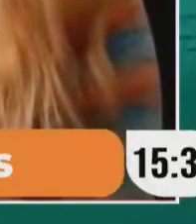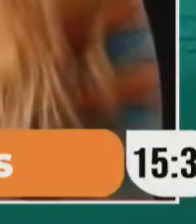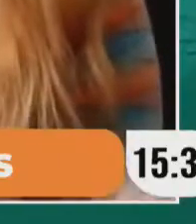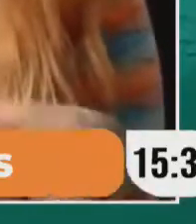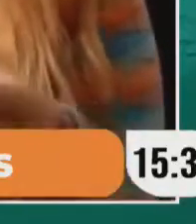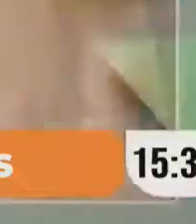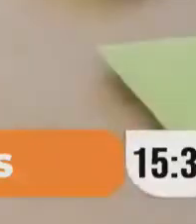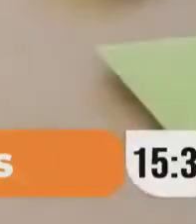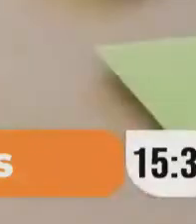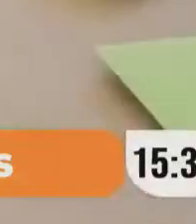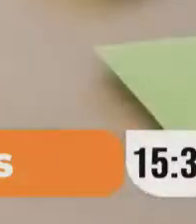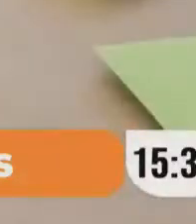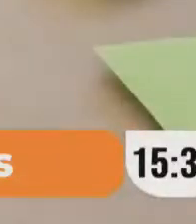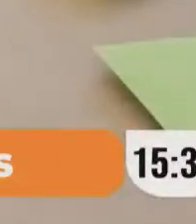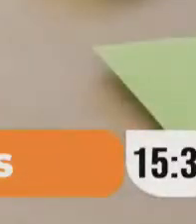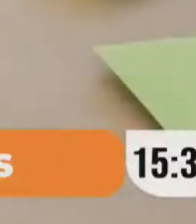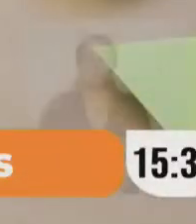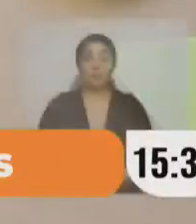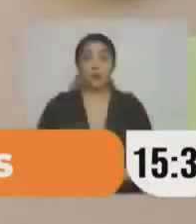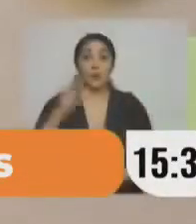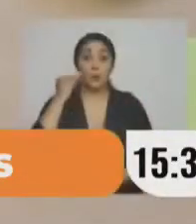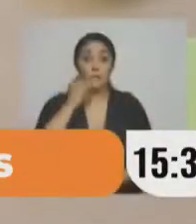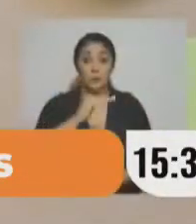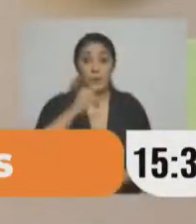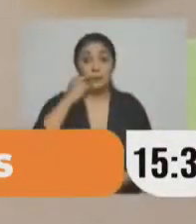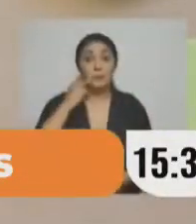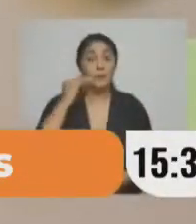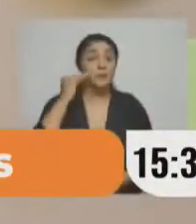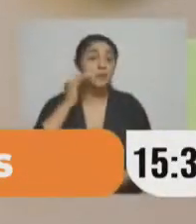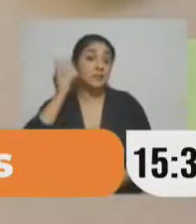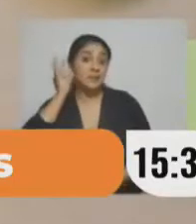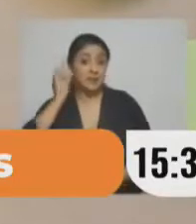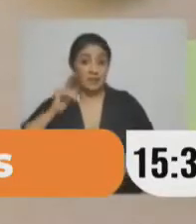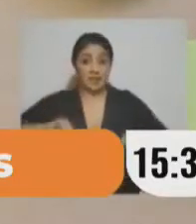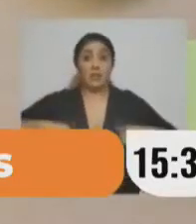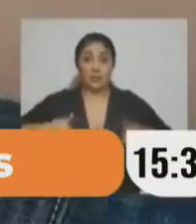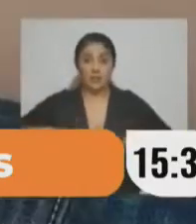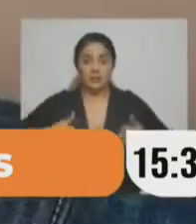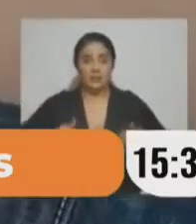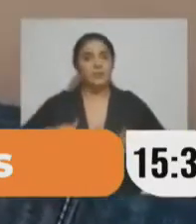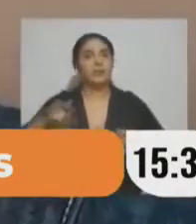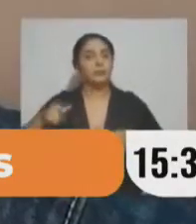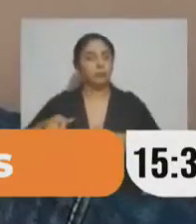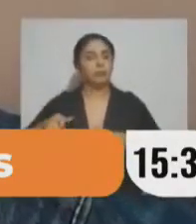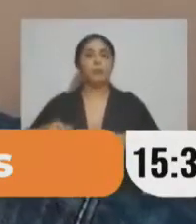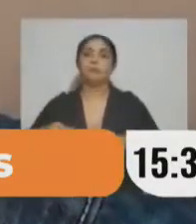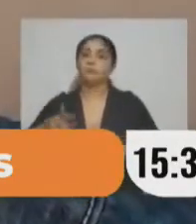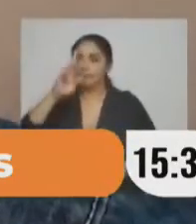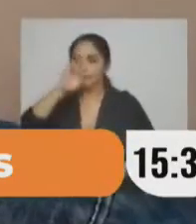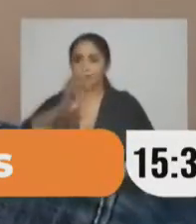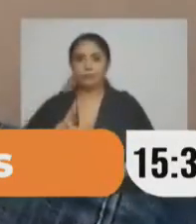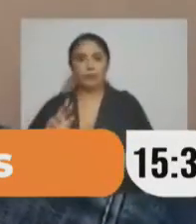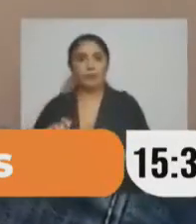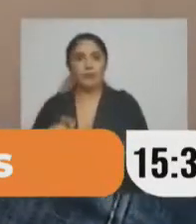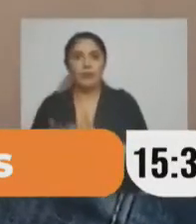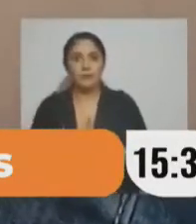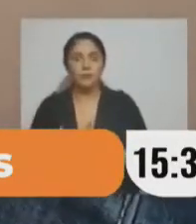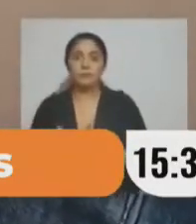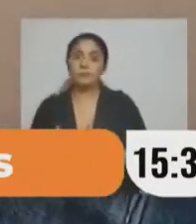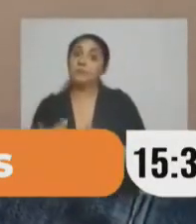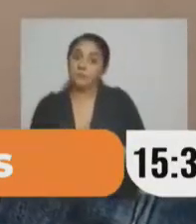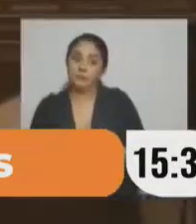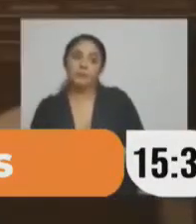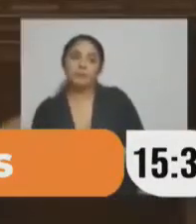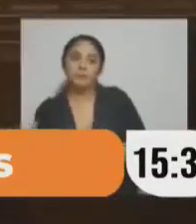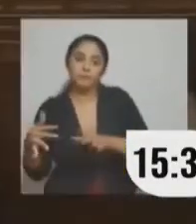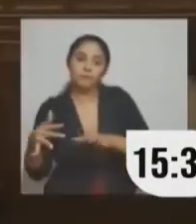espacios de socialización, como familia, barrios, etcétera, donde tenemos que trabajar en torno a esto. Y cuando me refiero a la participación, no solo me